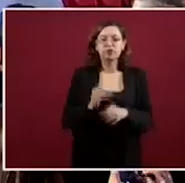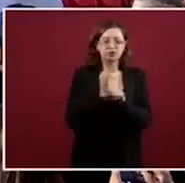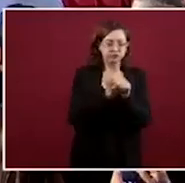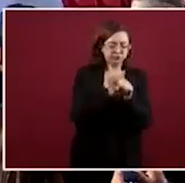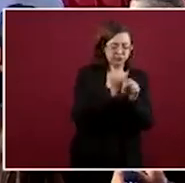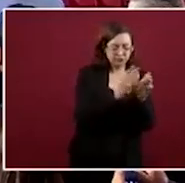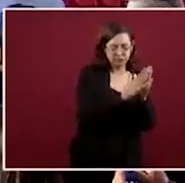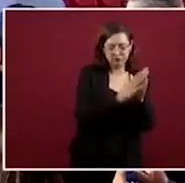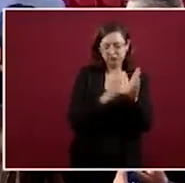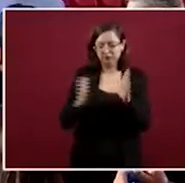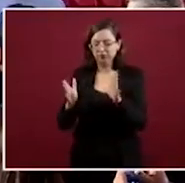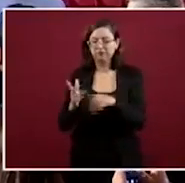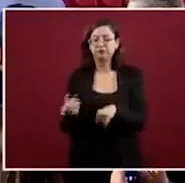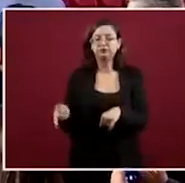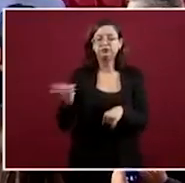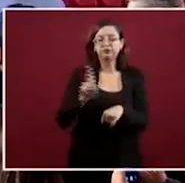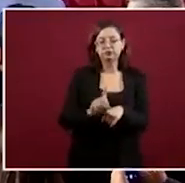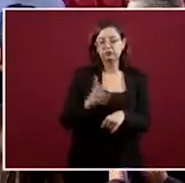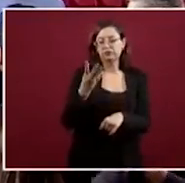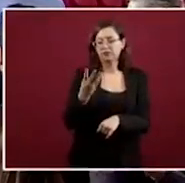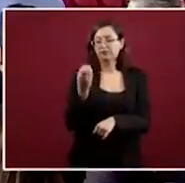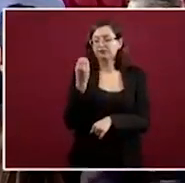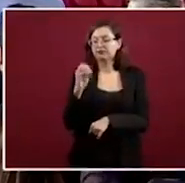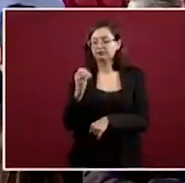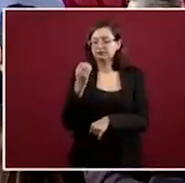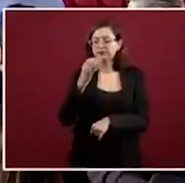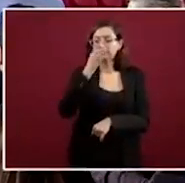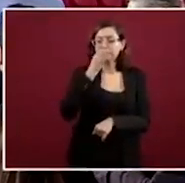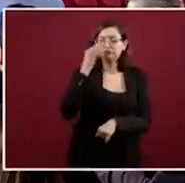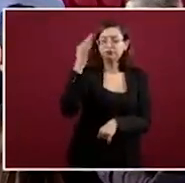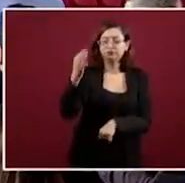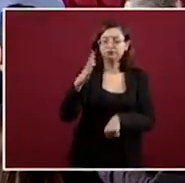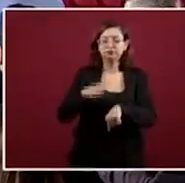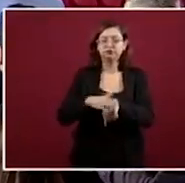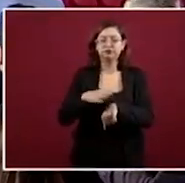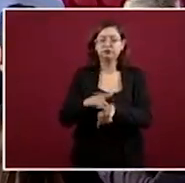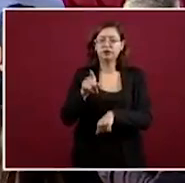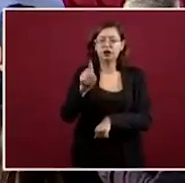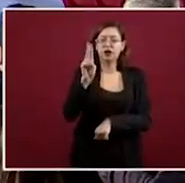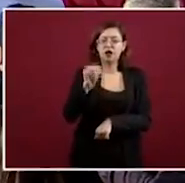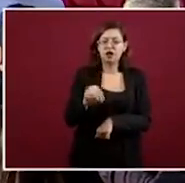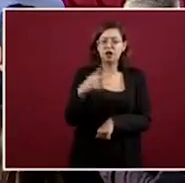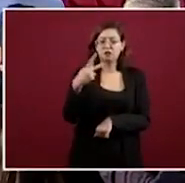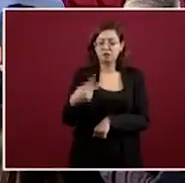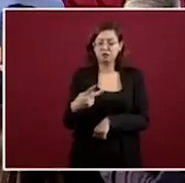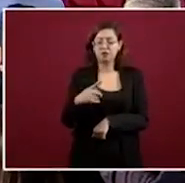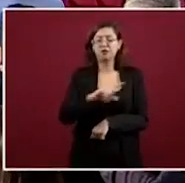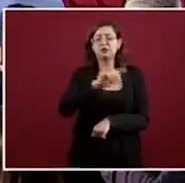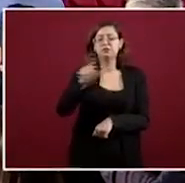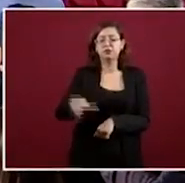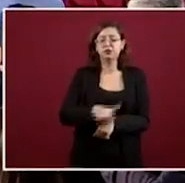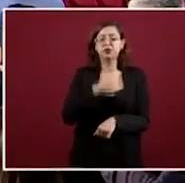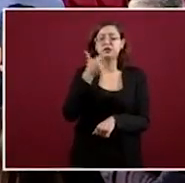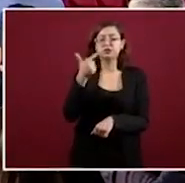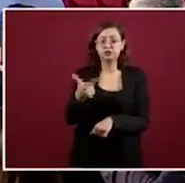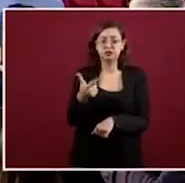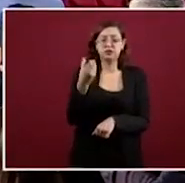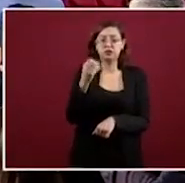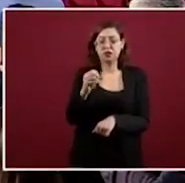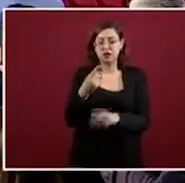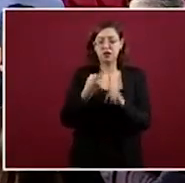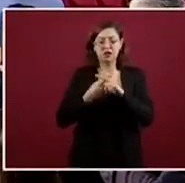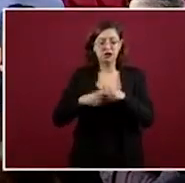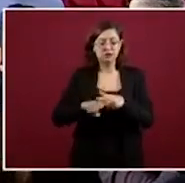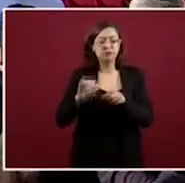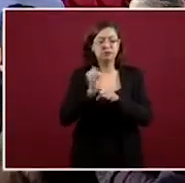aquí tenemos el día 4 de octubre se recibe la denuncia con el ministerio público el día 7 exigir el oficio de investigación